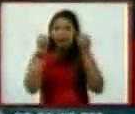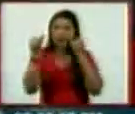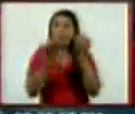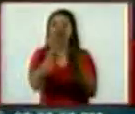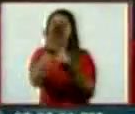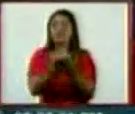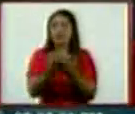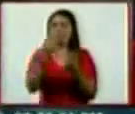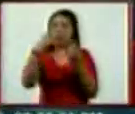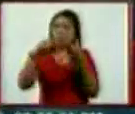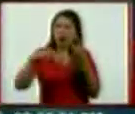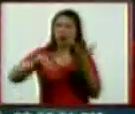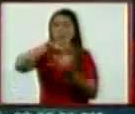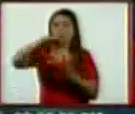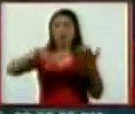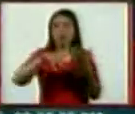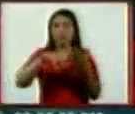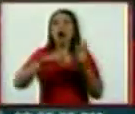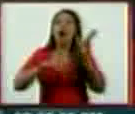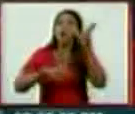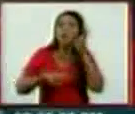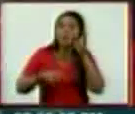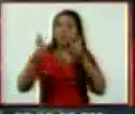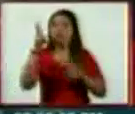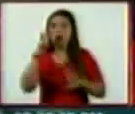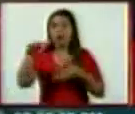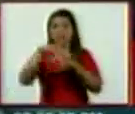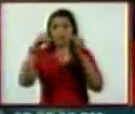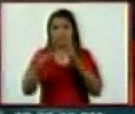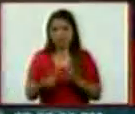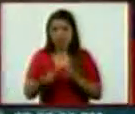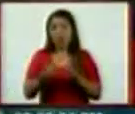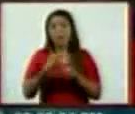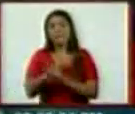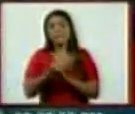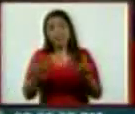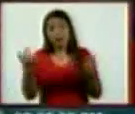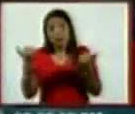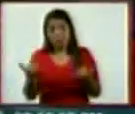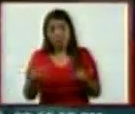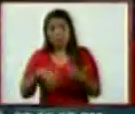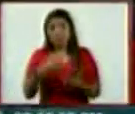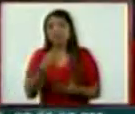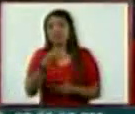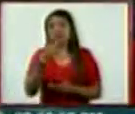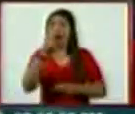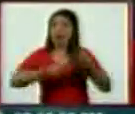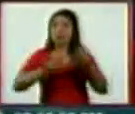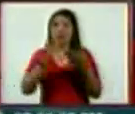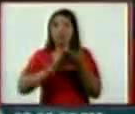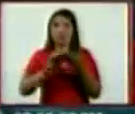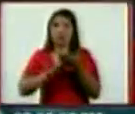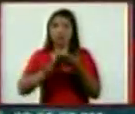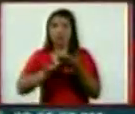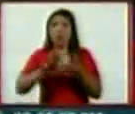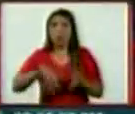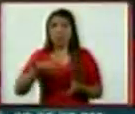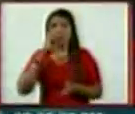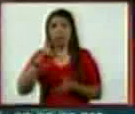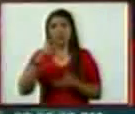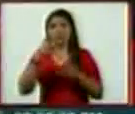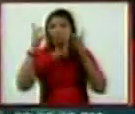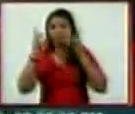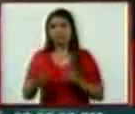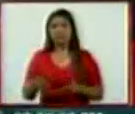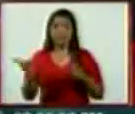plantearon problemas, fueron escuchados por el ministro y ya se pueden adelantar algunas acciones que podemos ir tomando. En